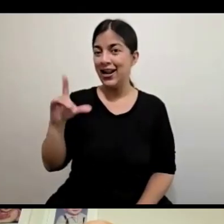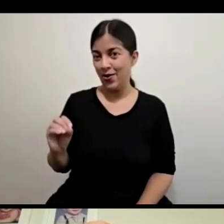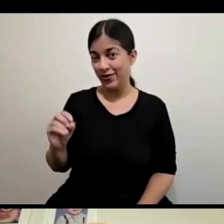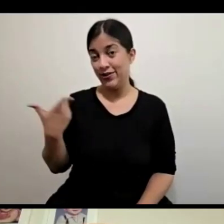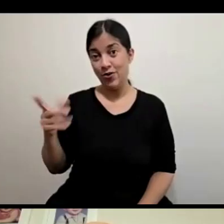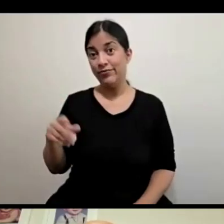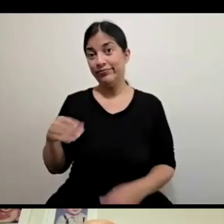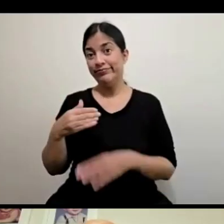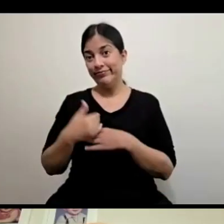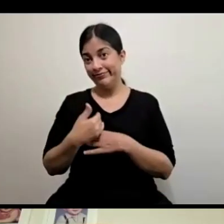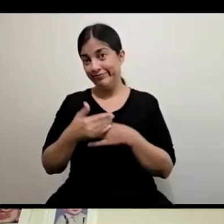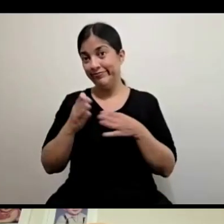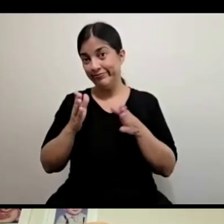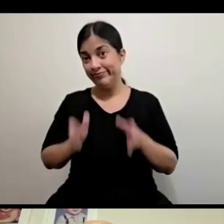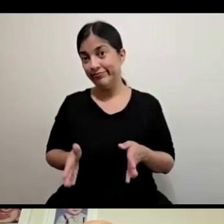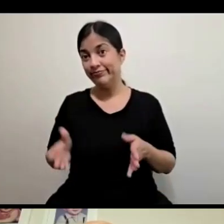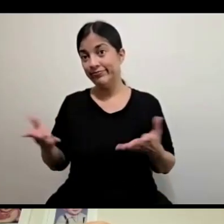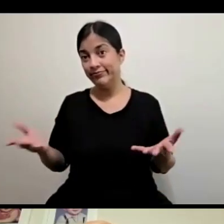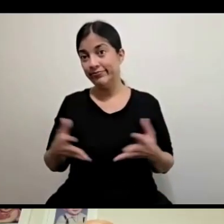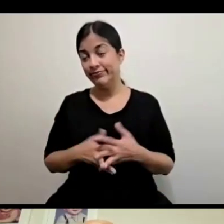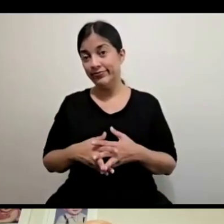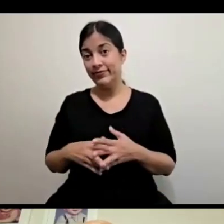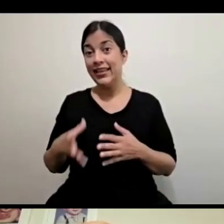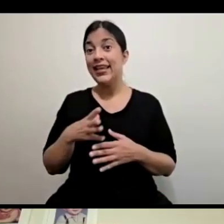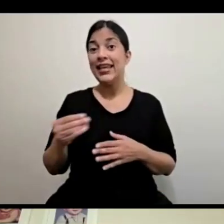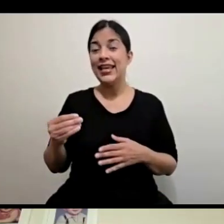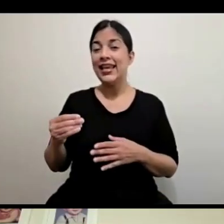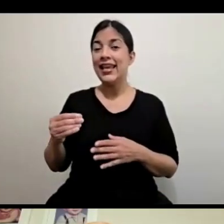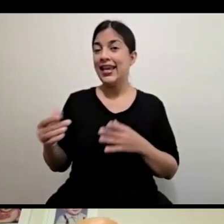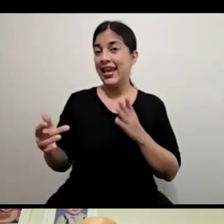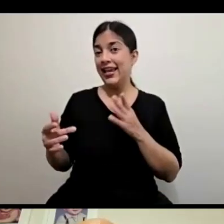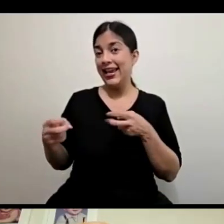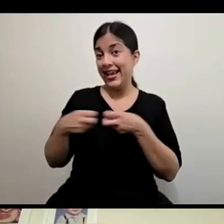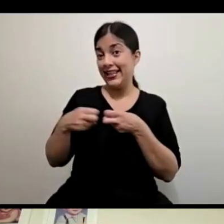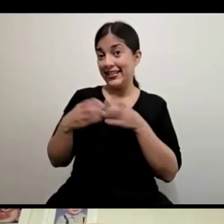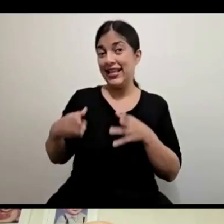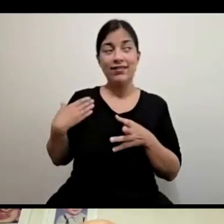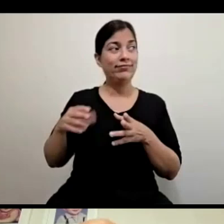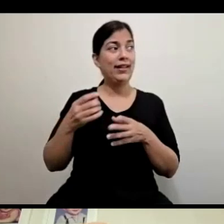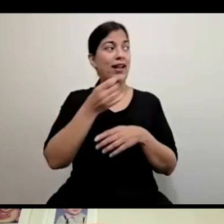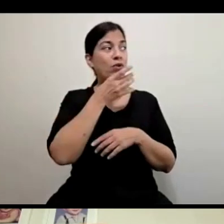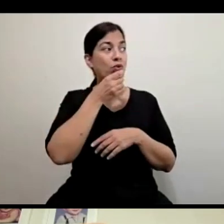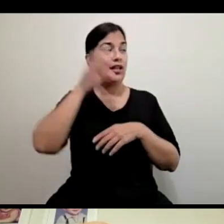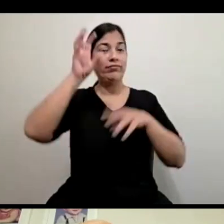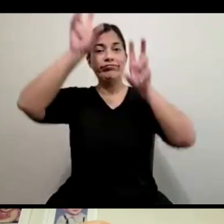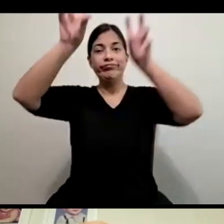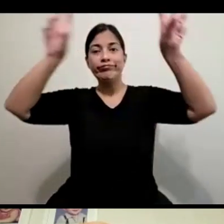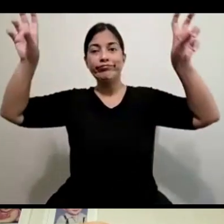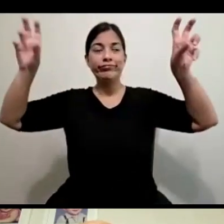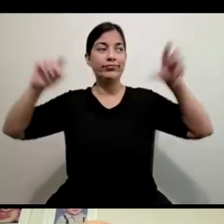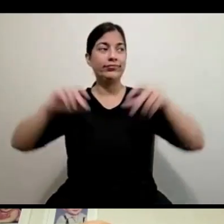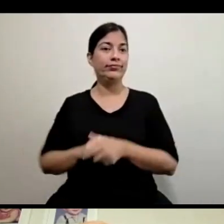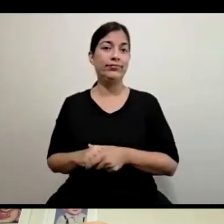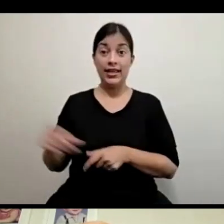y Alfonso también era electricista, que hacía montaje de luces y todo. Así que, y ellos eran